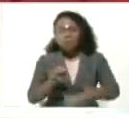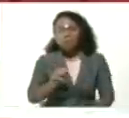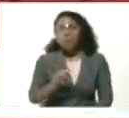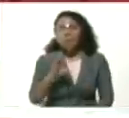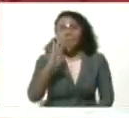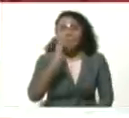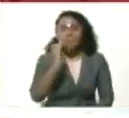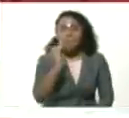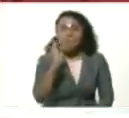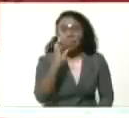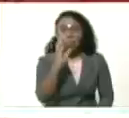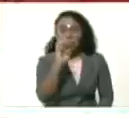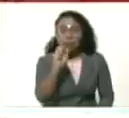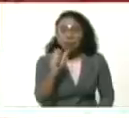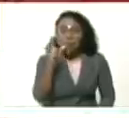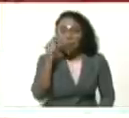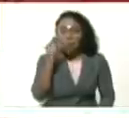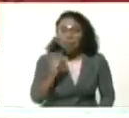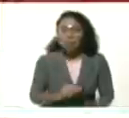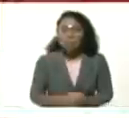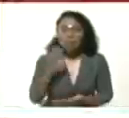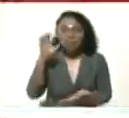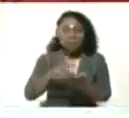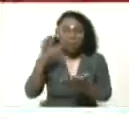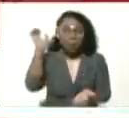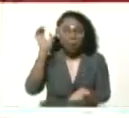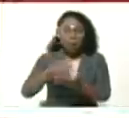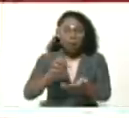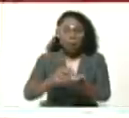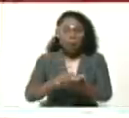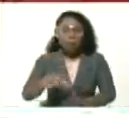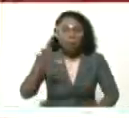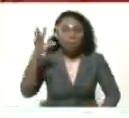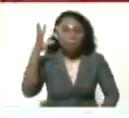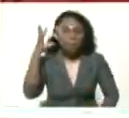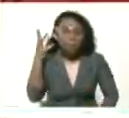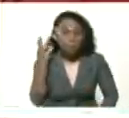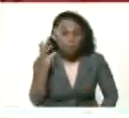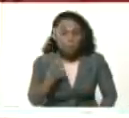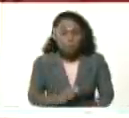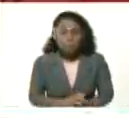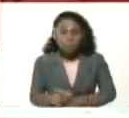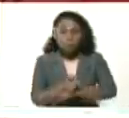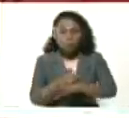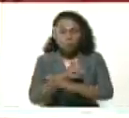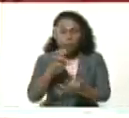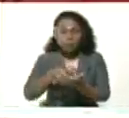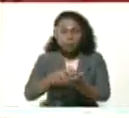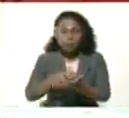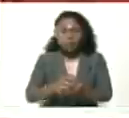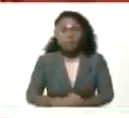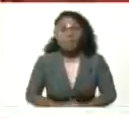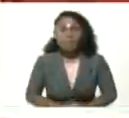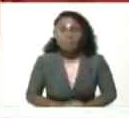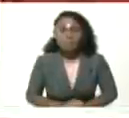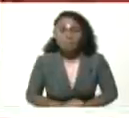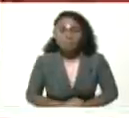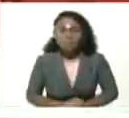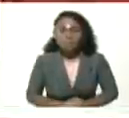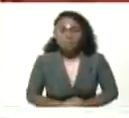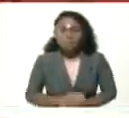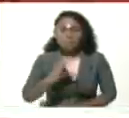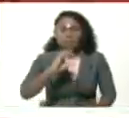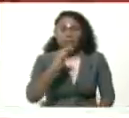Franco. Estado Aragua, candidata a la gobernación por el Estado Aragua, la compatriota Karina Carpio.